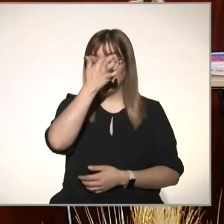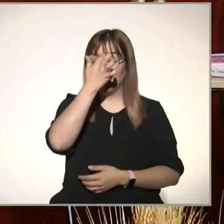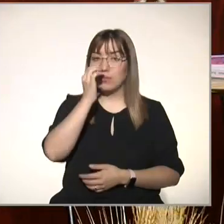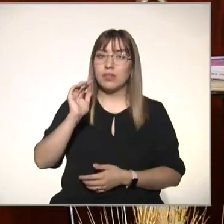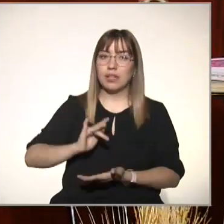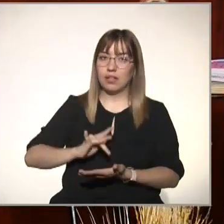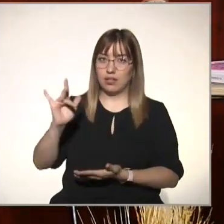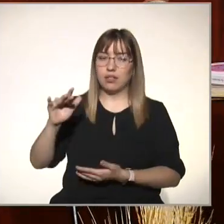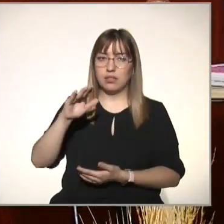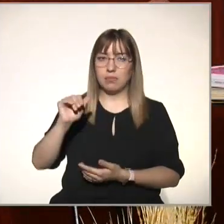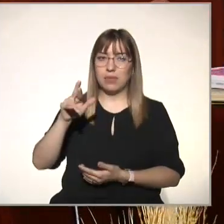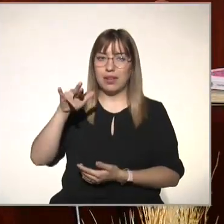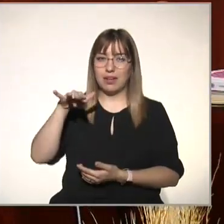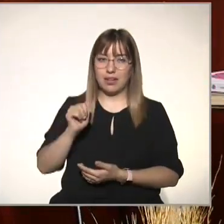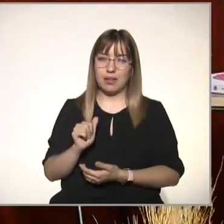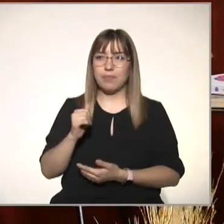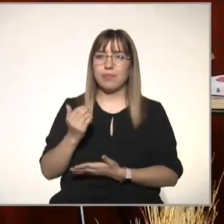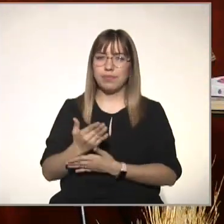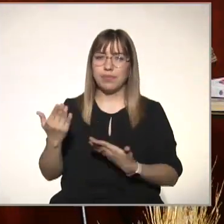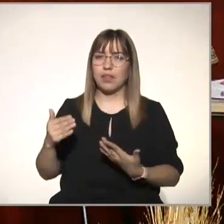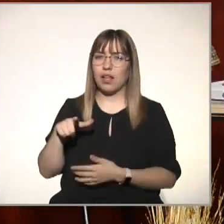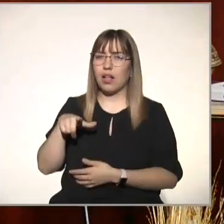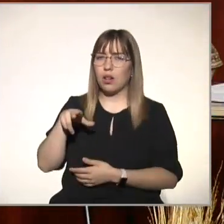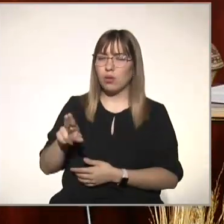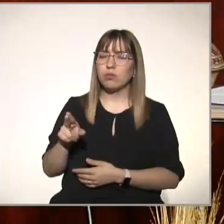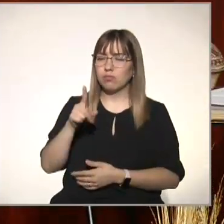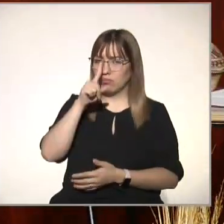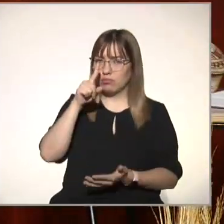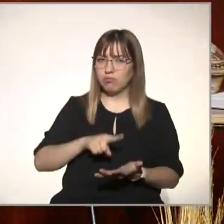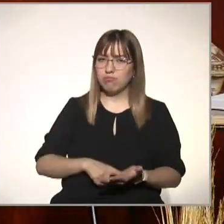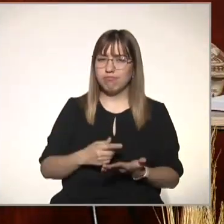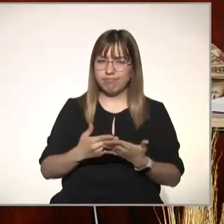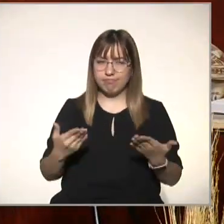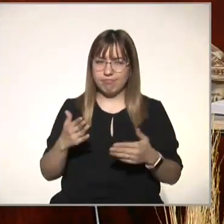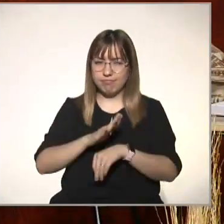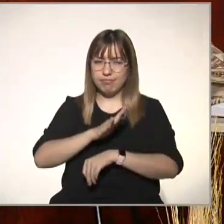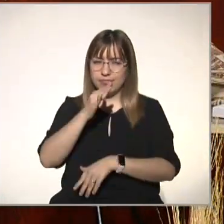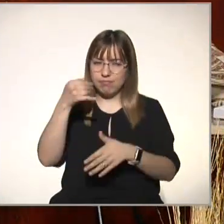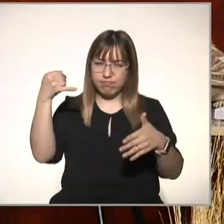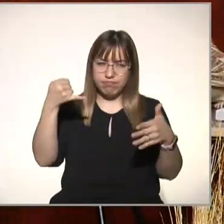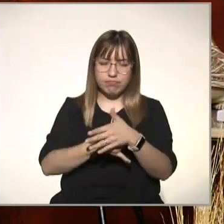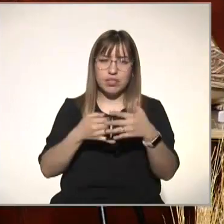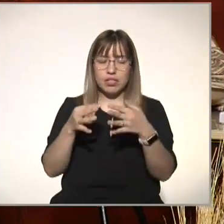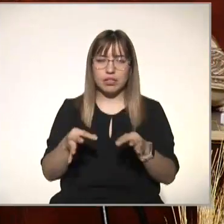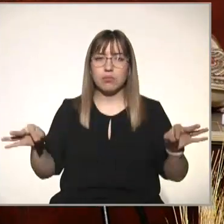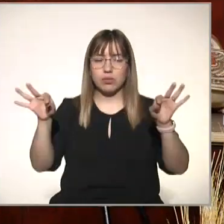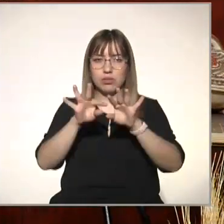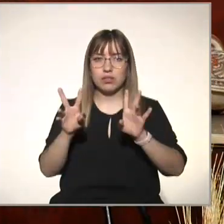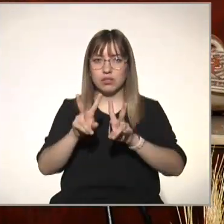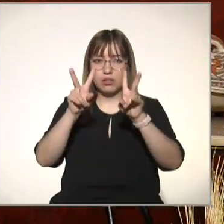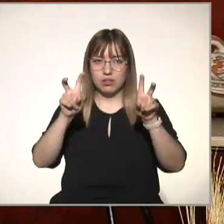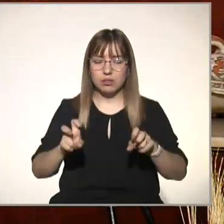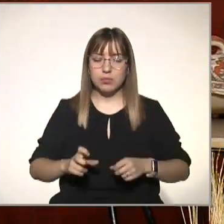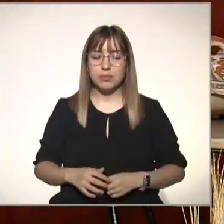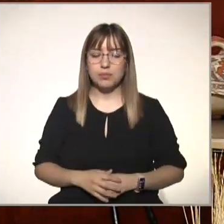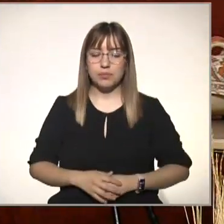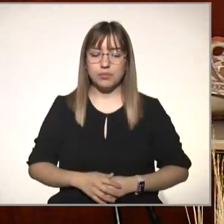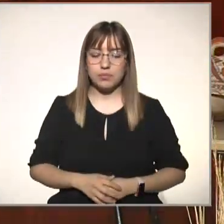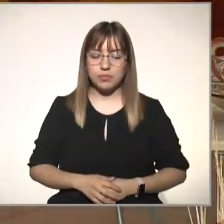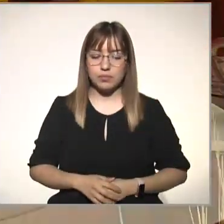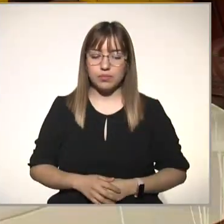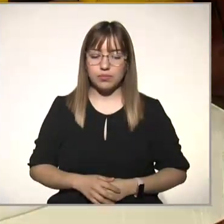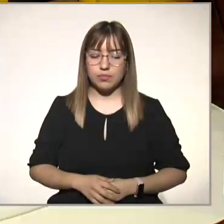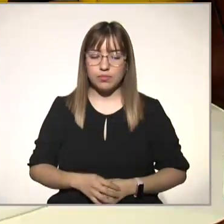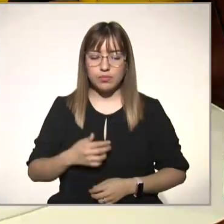Cue, psicóloga y sexóloga. Y Lu, me parece que estamos entrando justamente al corazón de este programa, La Razón, porque por supuesto estamos hablando de qué nos hace ser